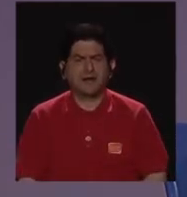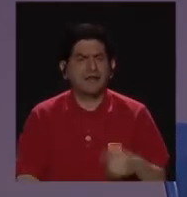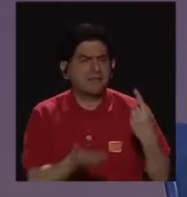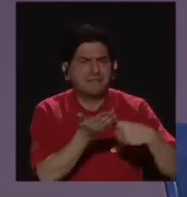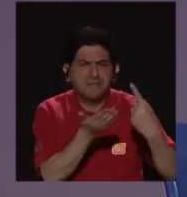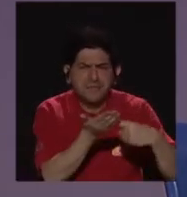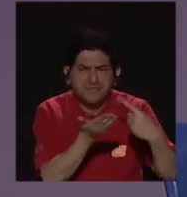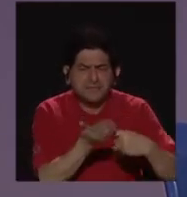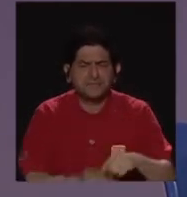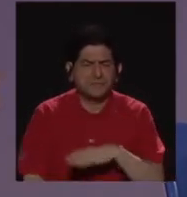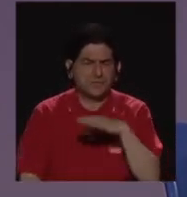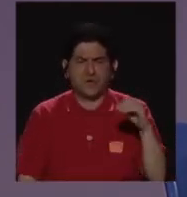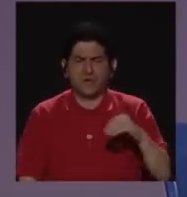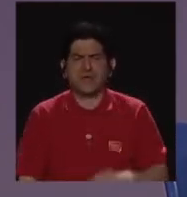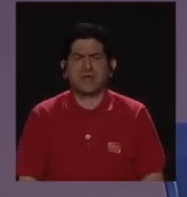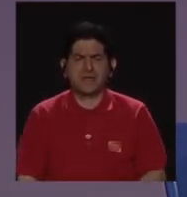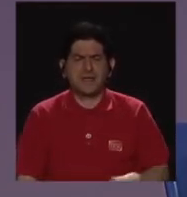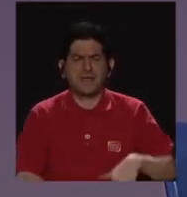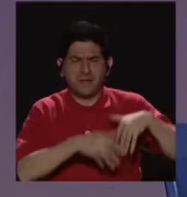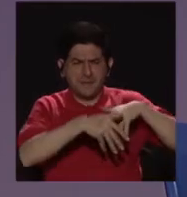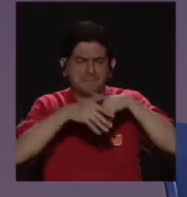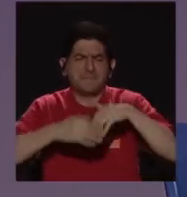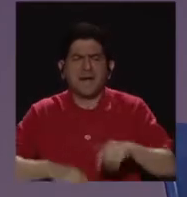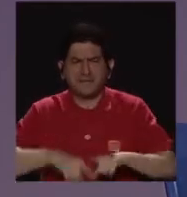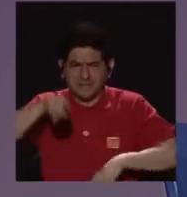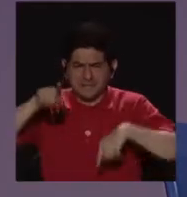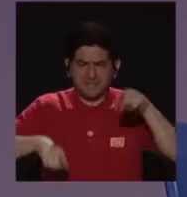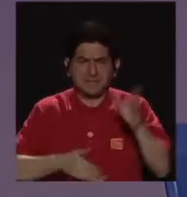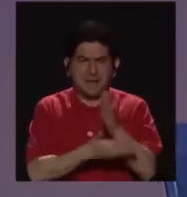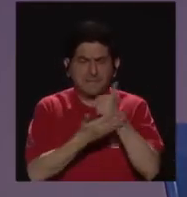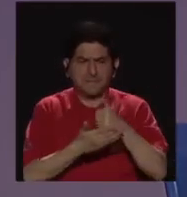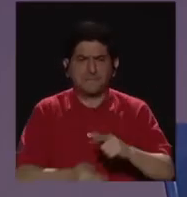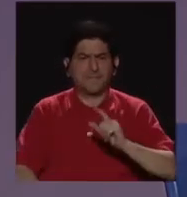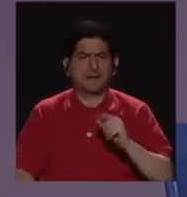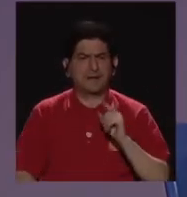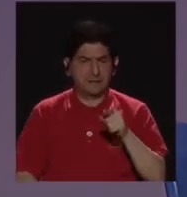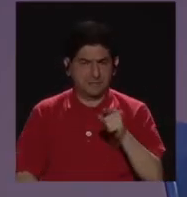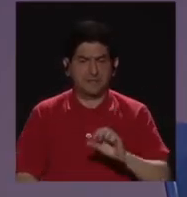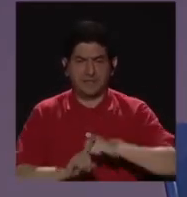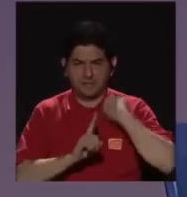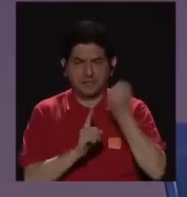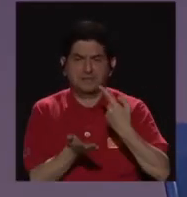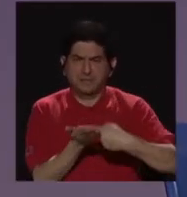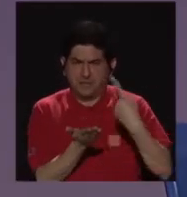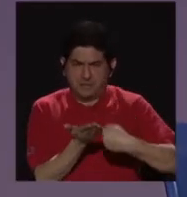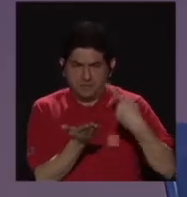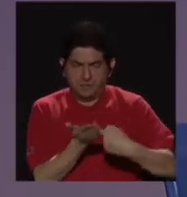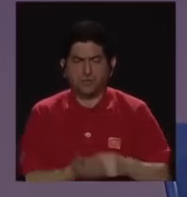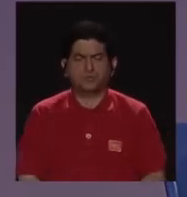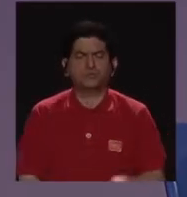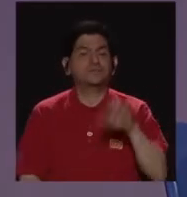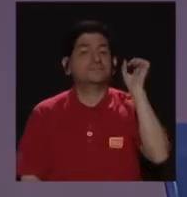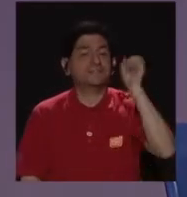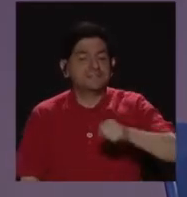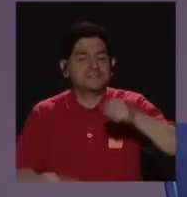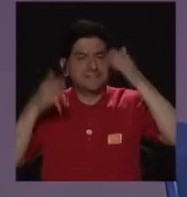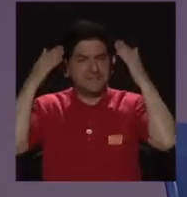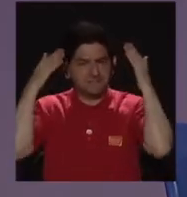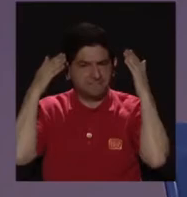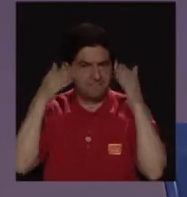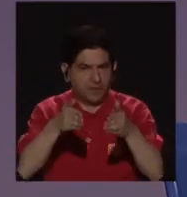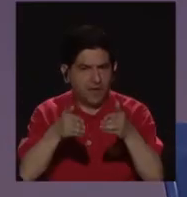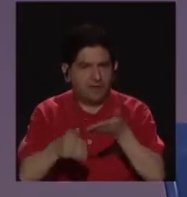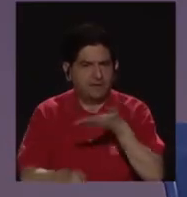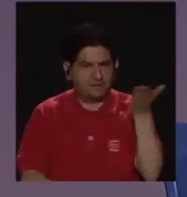discusión y la marcha en la diversidad una expresión digamos de esta discusión sí elige o si se orienta hacia